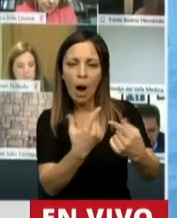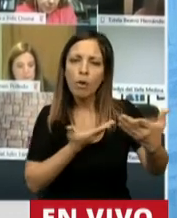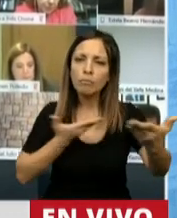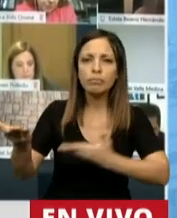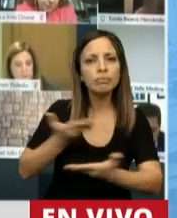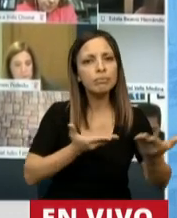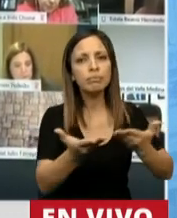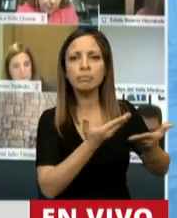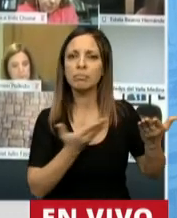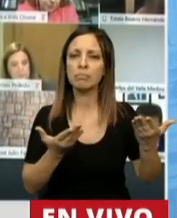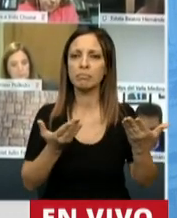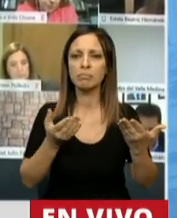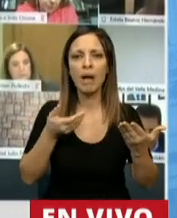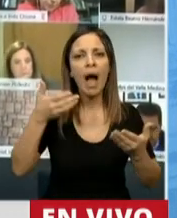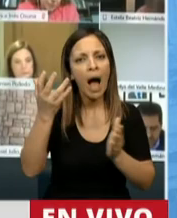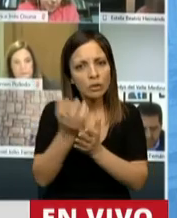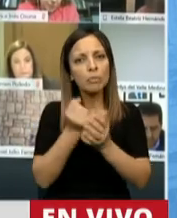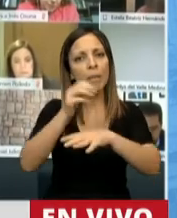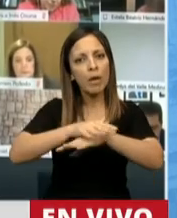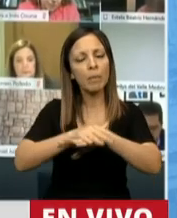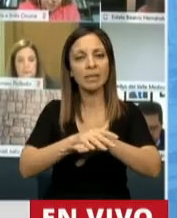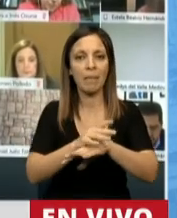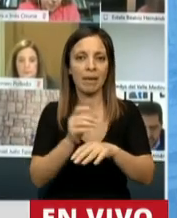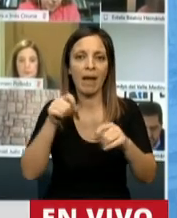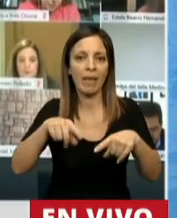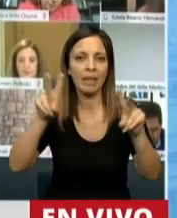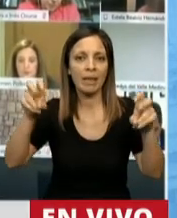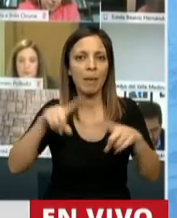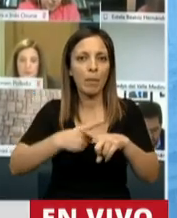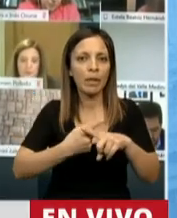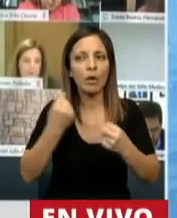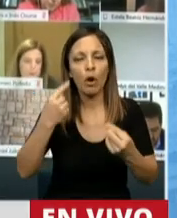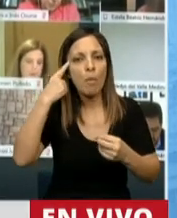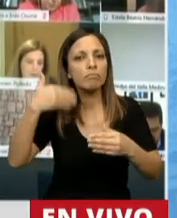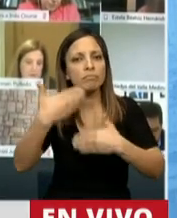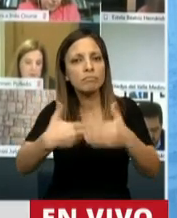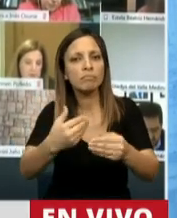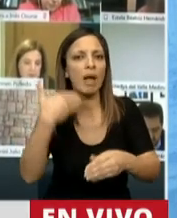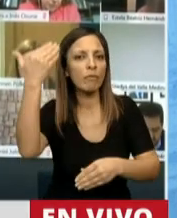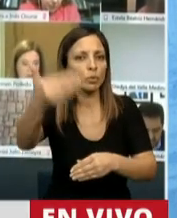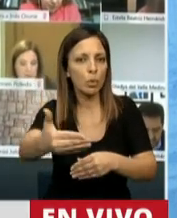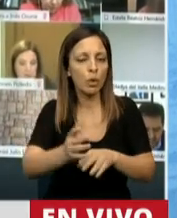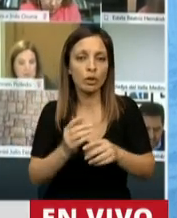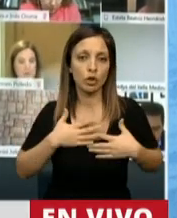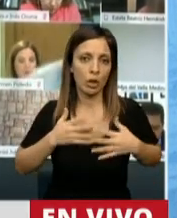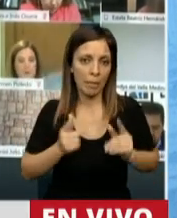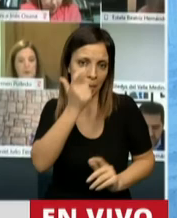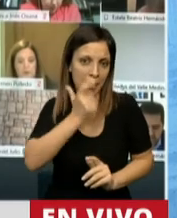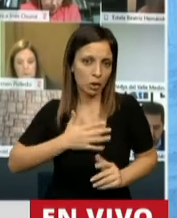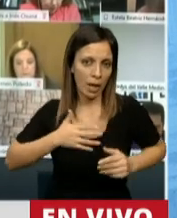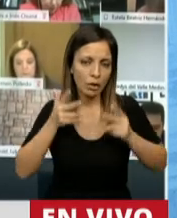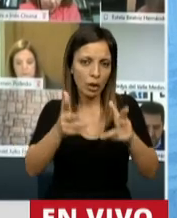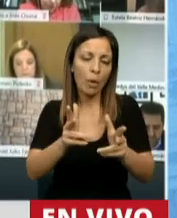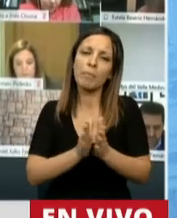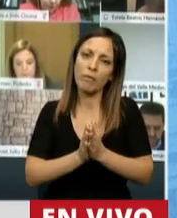aportemos nuestras responsabilidades por lo que ha pasado en la política y lo que tenemos que hacer hacia adelante. Y en lo personal lo digo, presidente, y para finalizar,